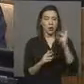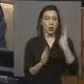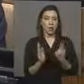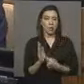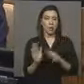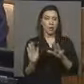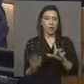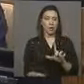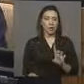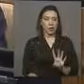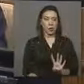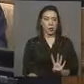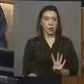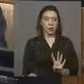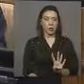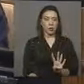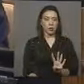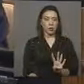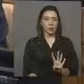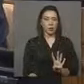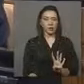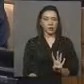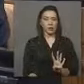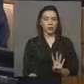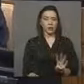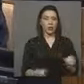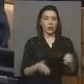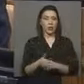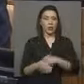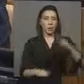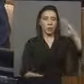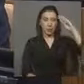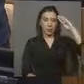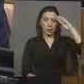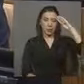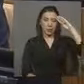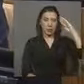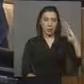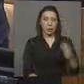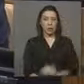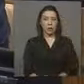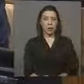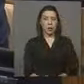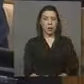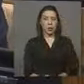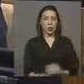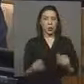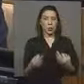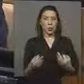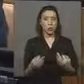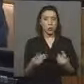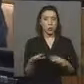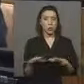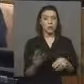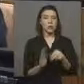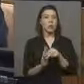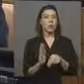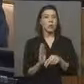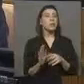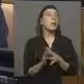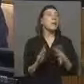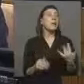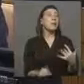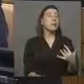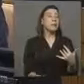1974, ¿cierto?, en plena dictadura militar. Y justamente uno de sus actores tiene una enorme relevancia en la